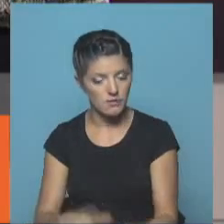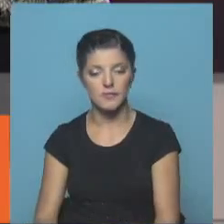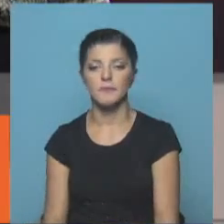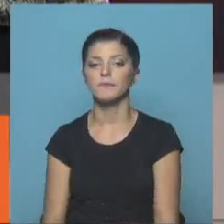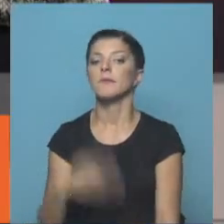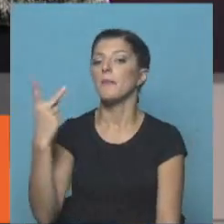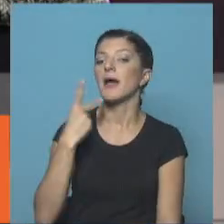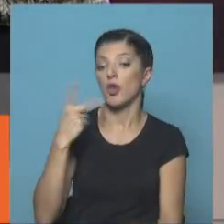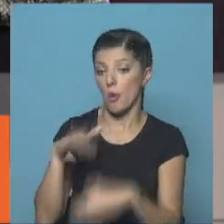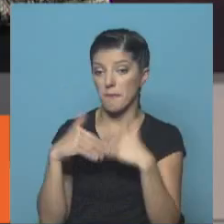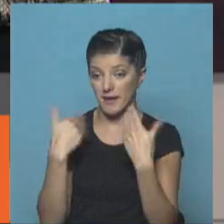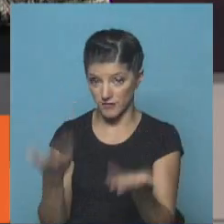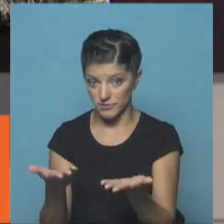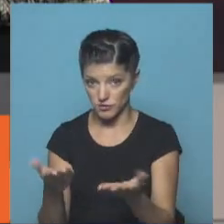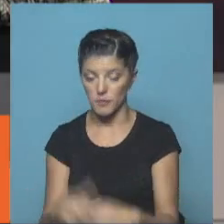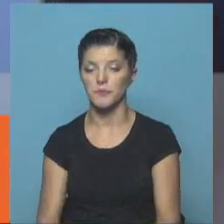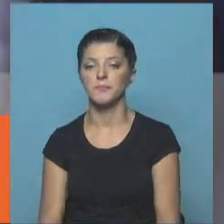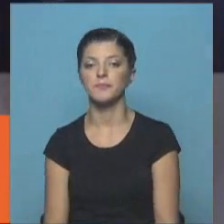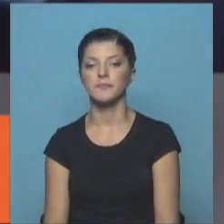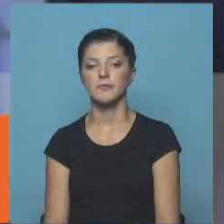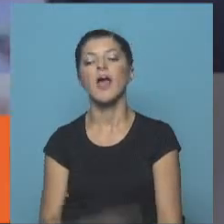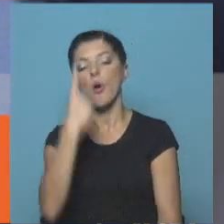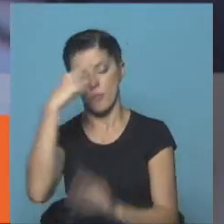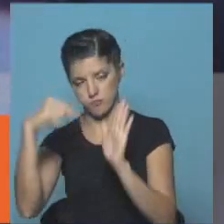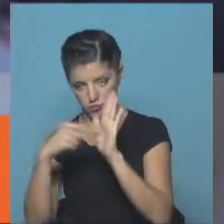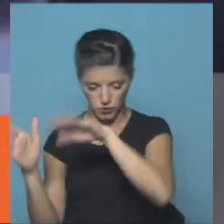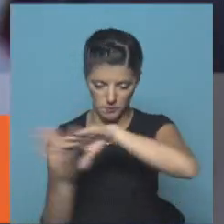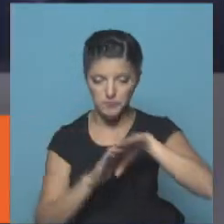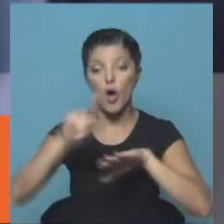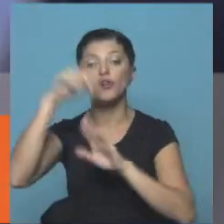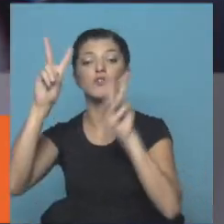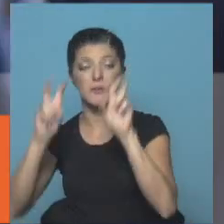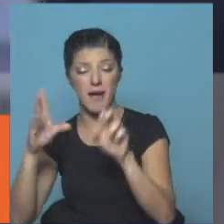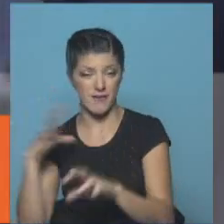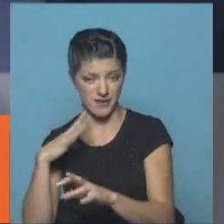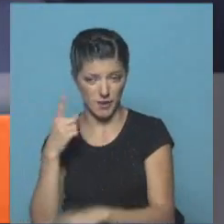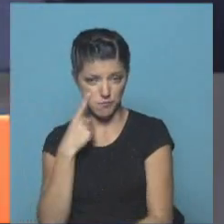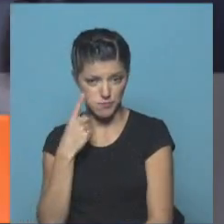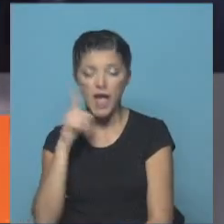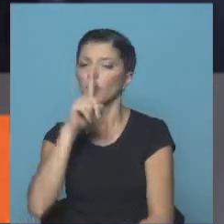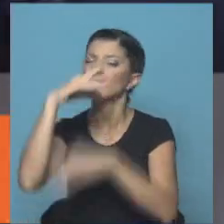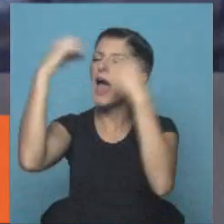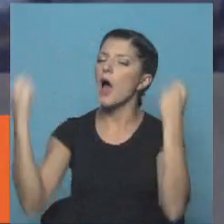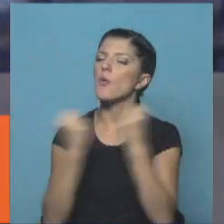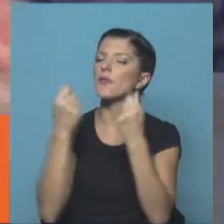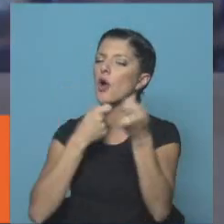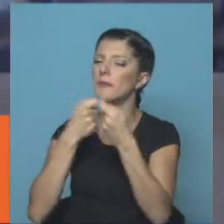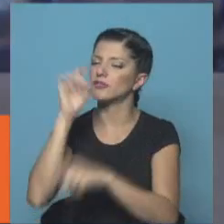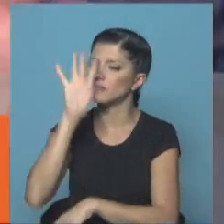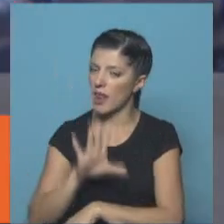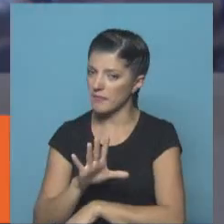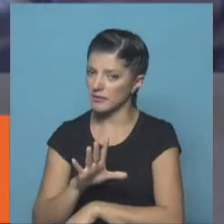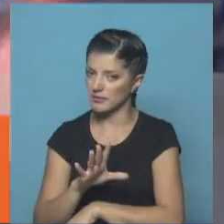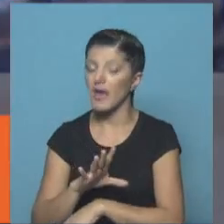partes sean beneficiadas. Esto es una cuestión. El otro tema que creo que se conoce menos también es que no es un acuerdo comercial solamente, es un acuerdo comercial